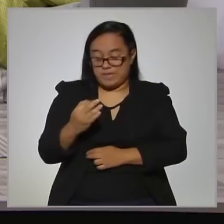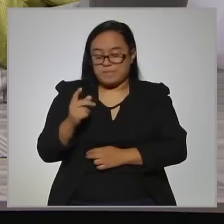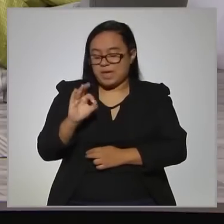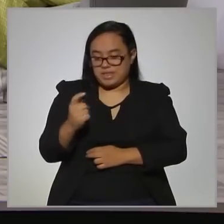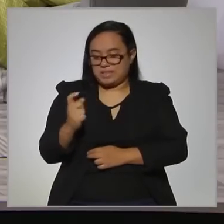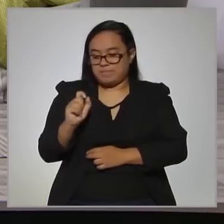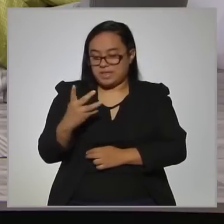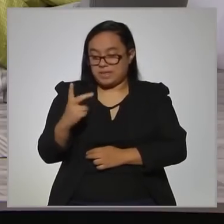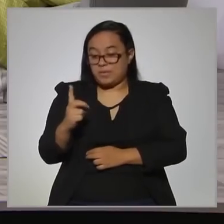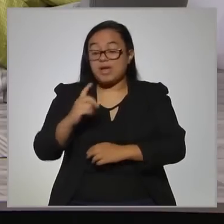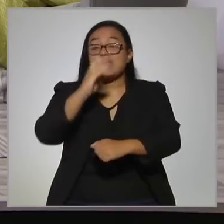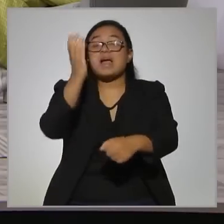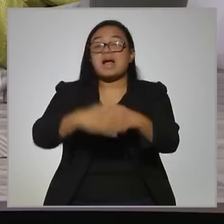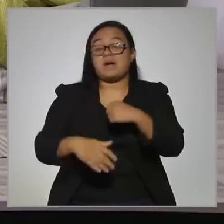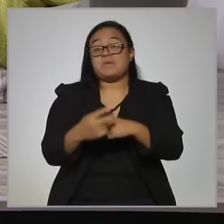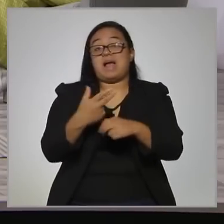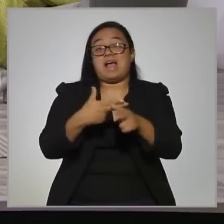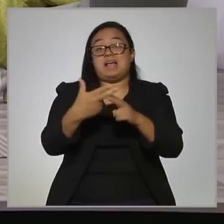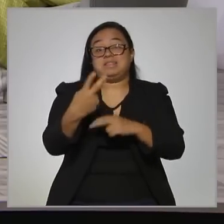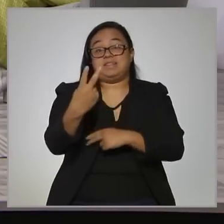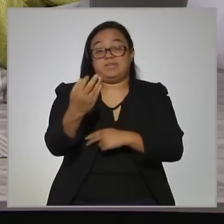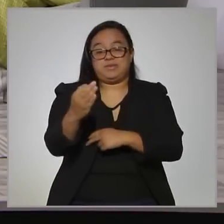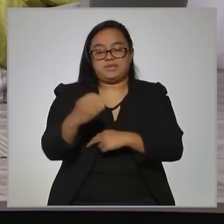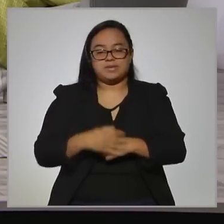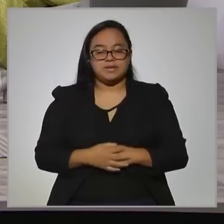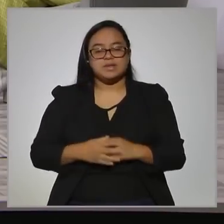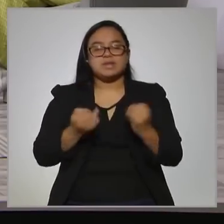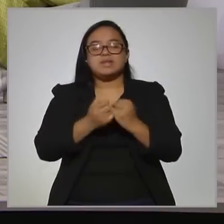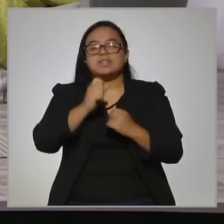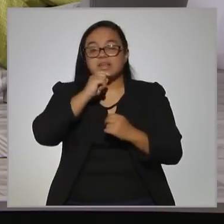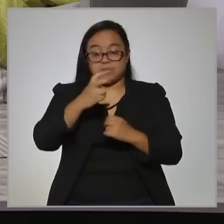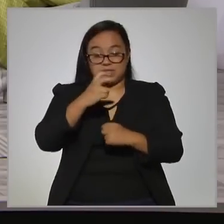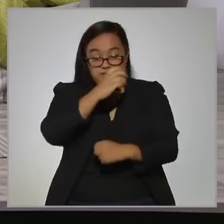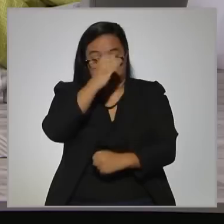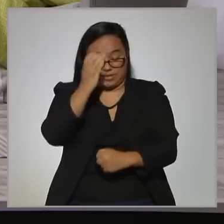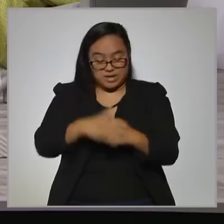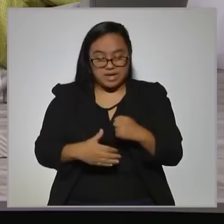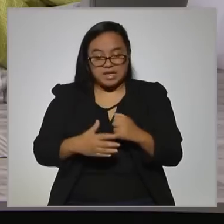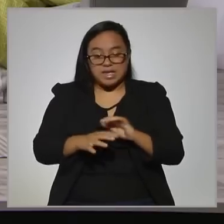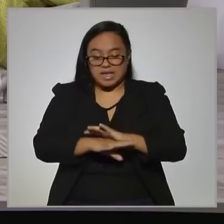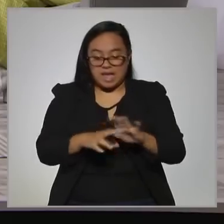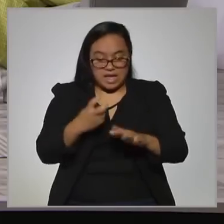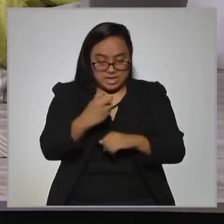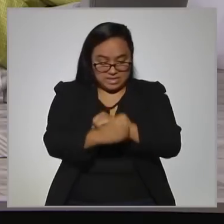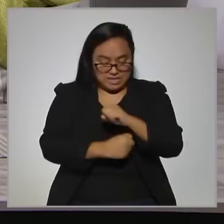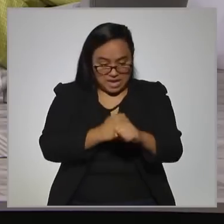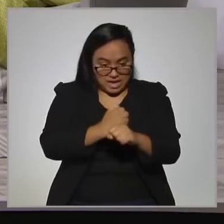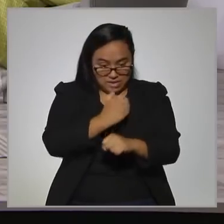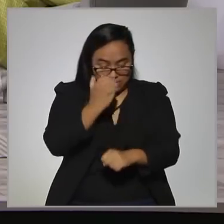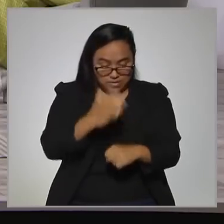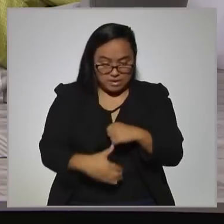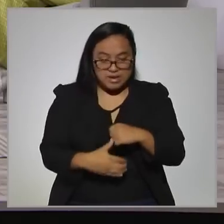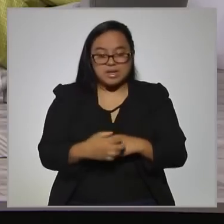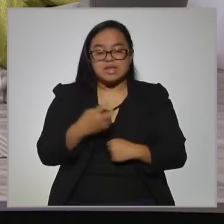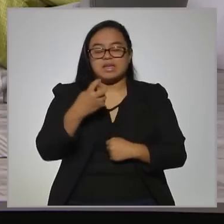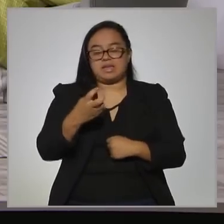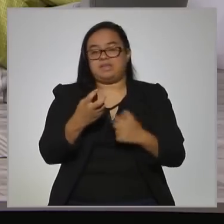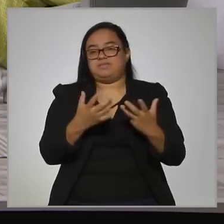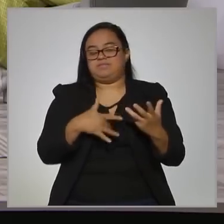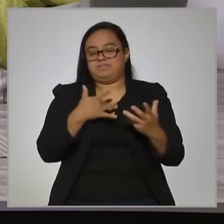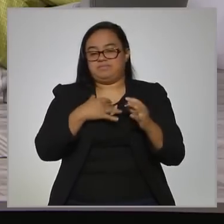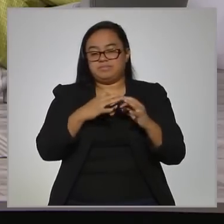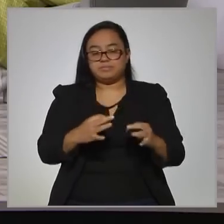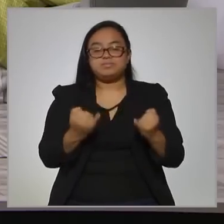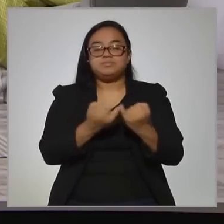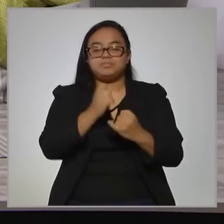también me parece que es muy sintomática la noción de el gran final, ¿no? Claro. Se acaba el año. Y esto leído, por ejemplo, desde